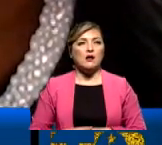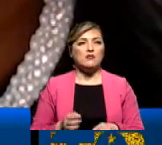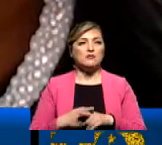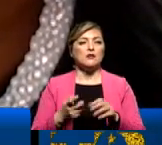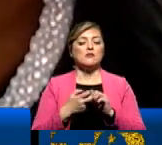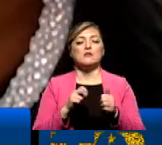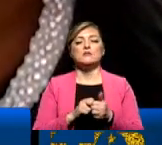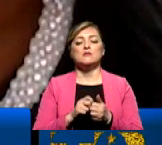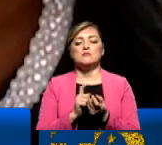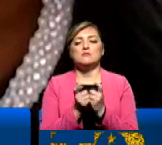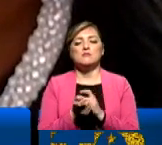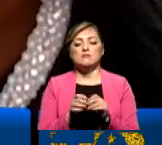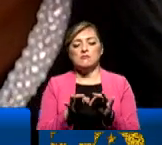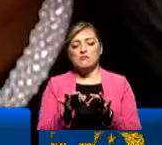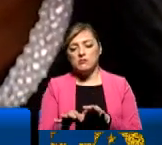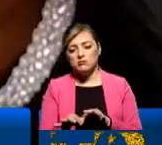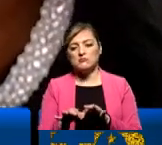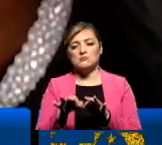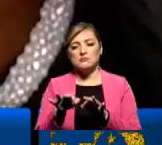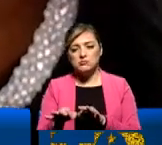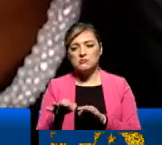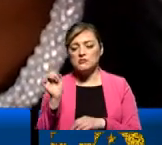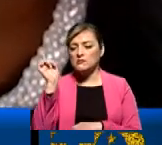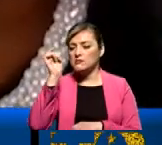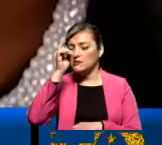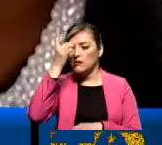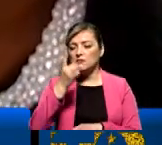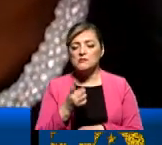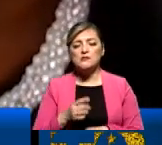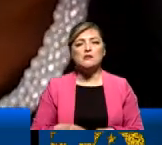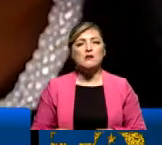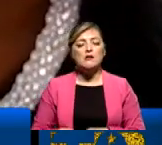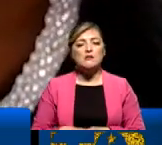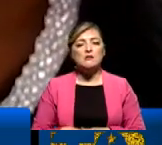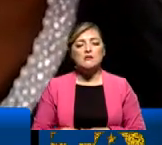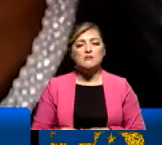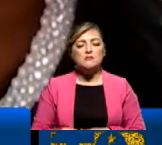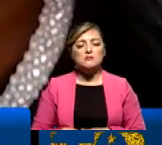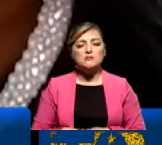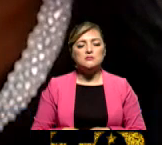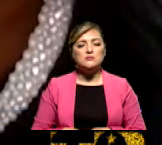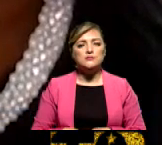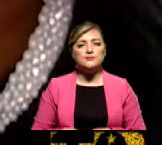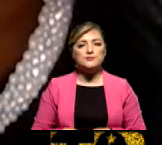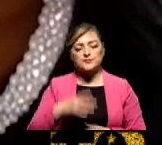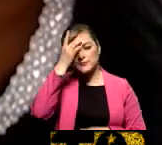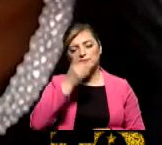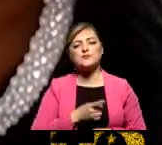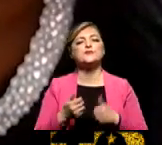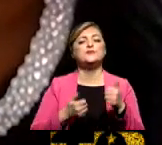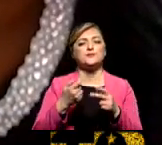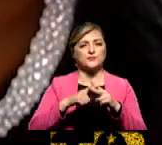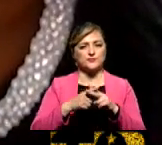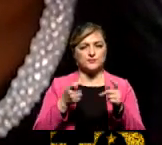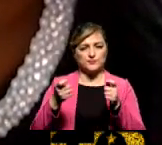lo que hace es justamente ir postergando y complicando las grandes decisiones que se deben tomar. Una de ellas, vuelvo y repito, el